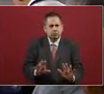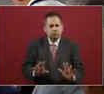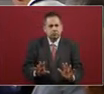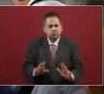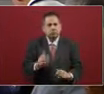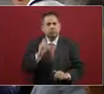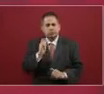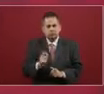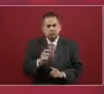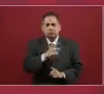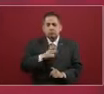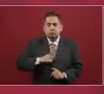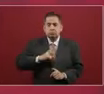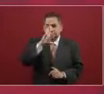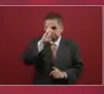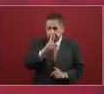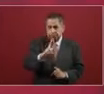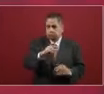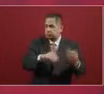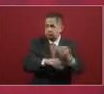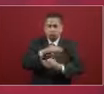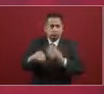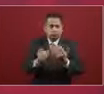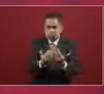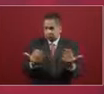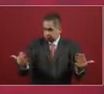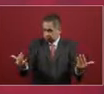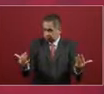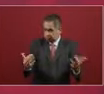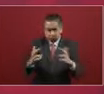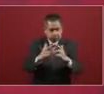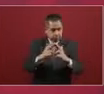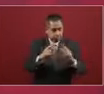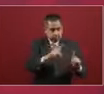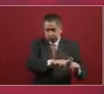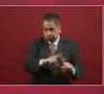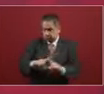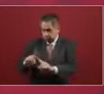Significa respetar todas las religiones.